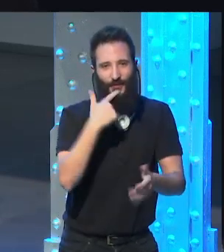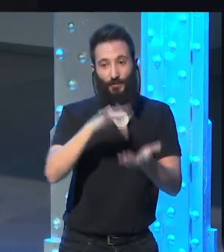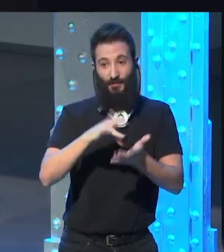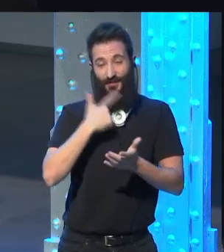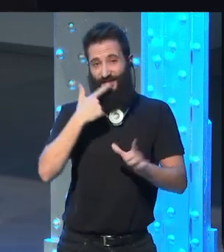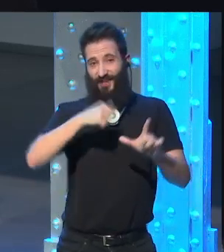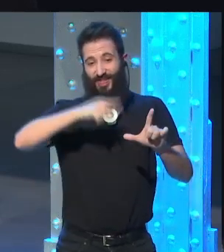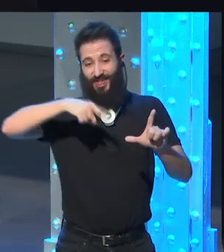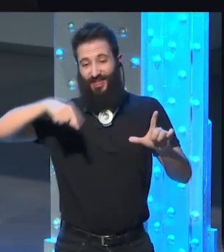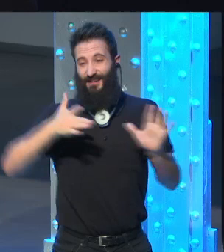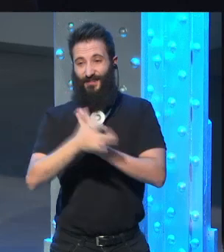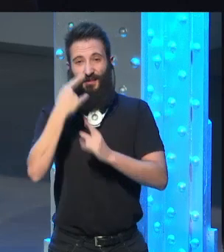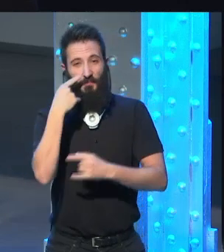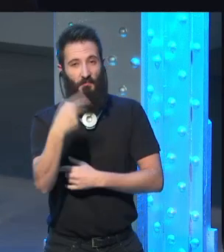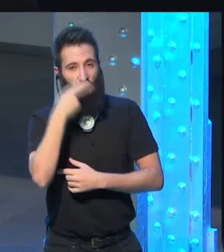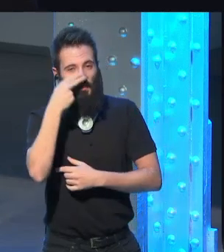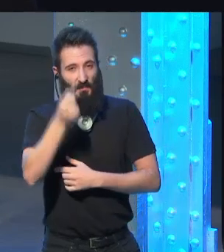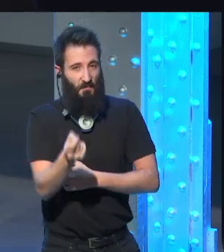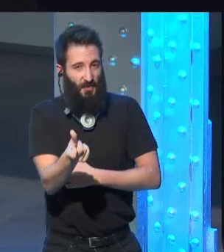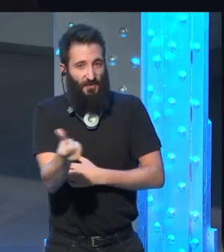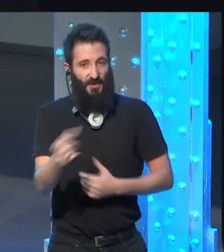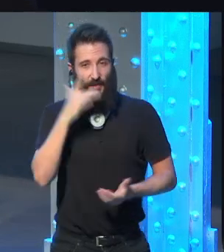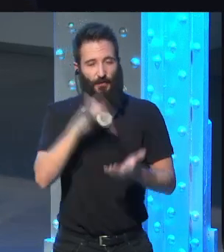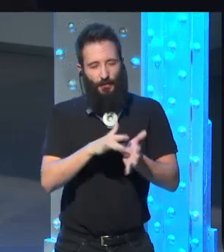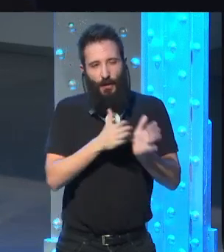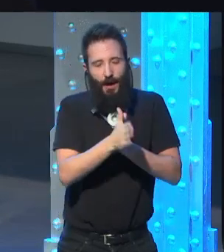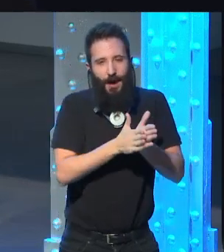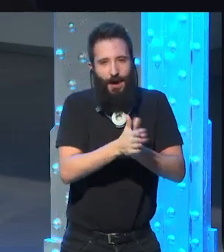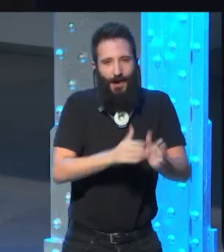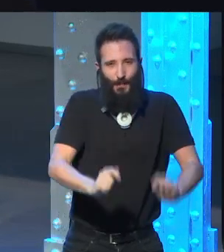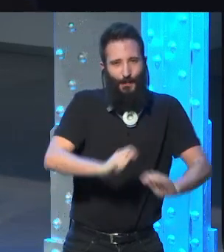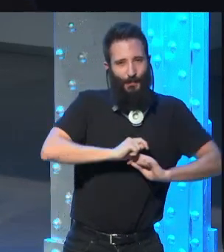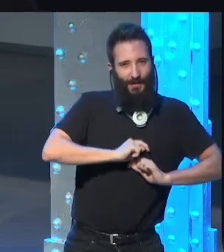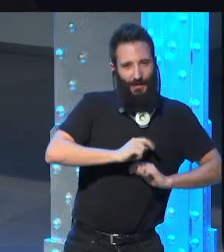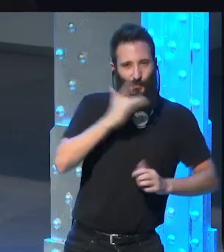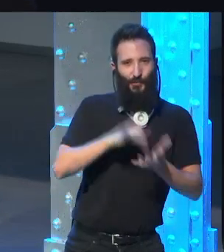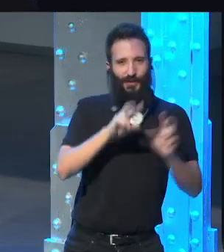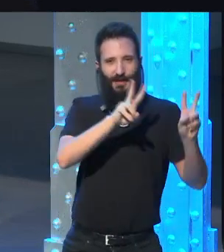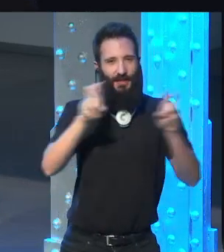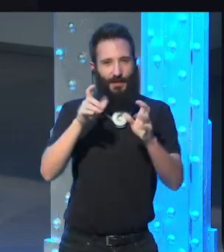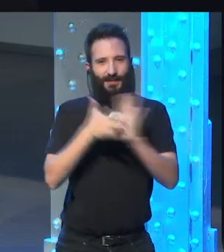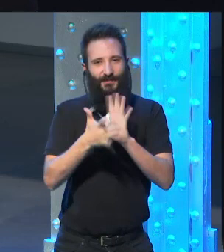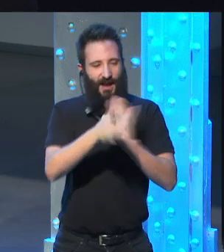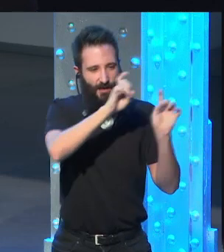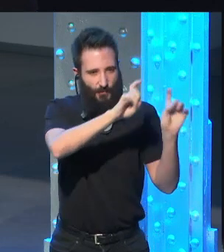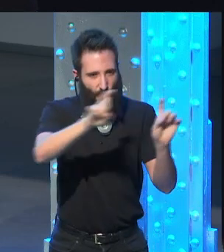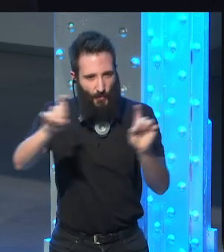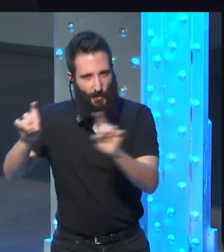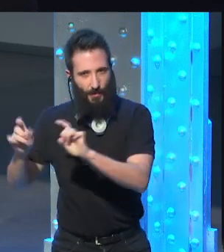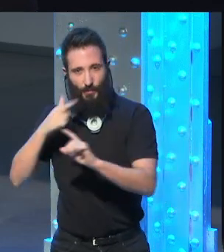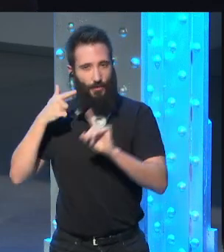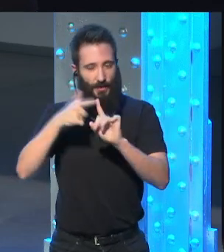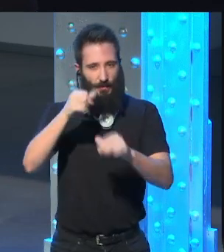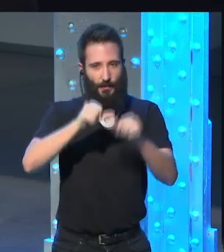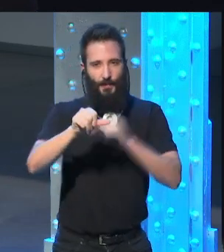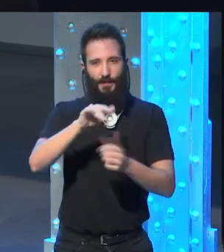le apreciaban demasiado. Entonces eso me motivaba un poco también, el tema de que fuera didáctico y pensarlo desde